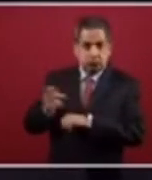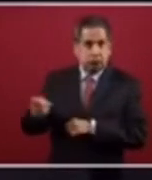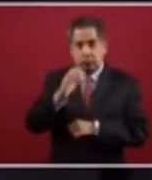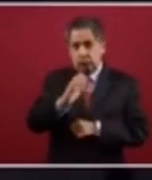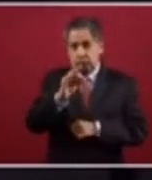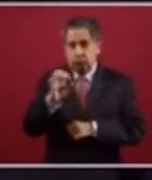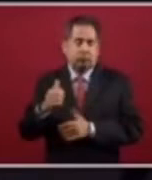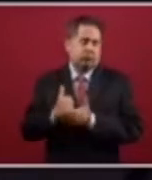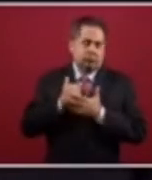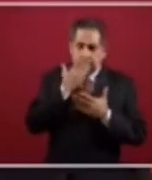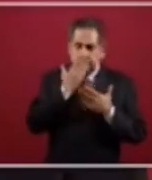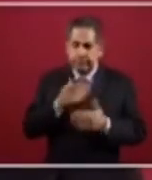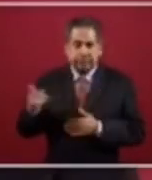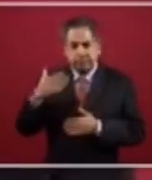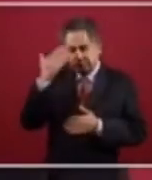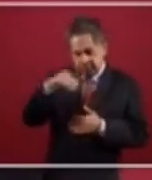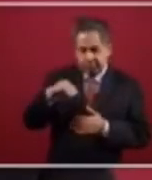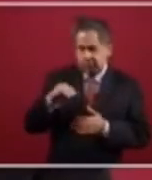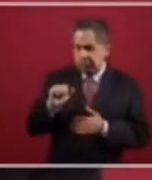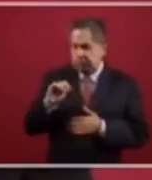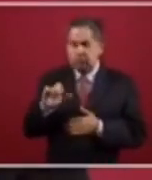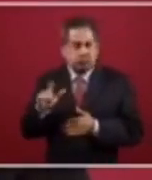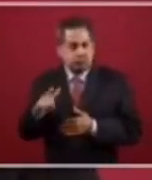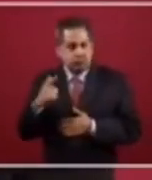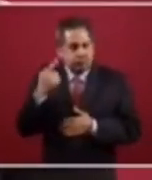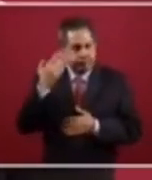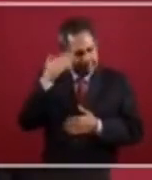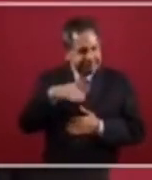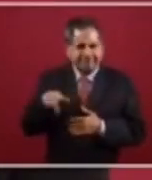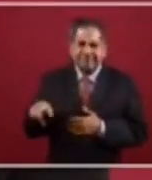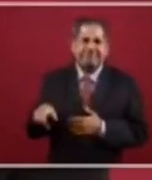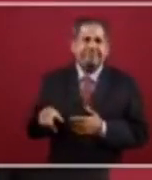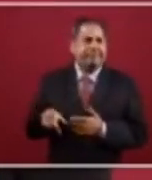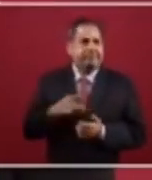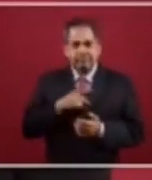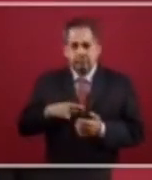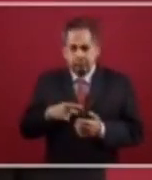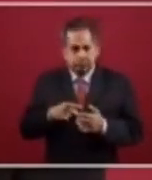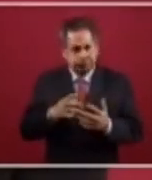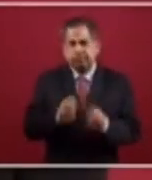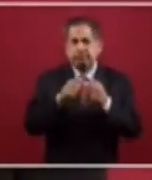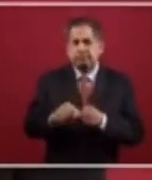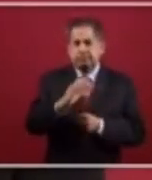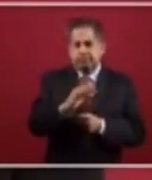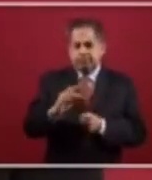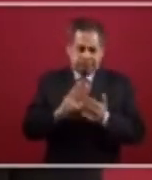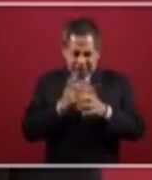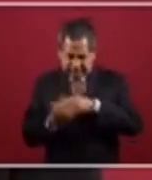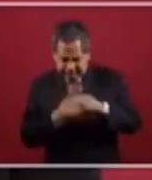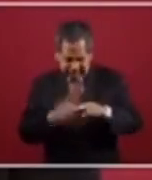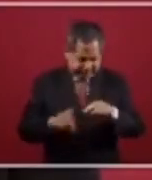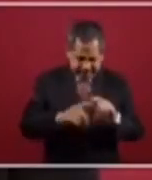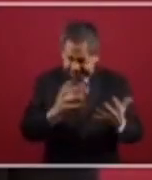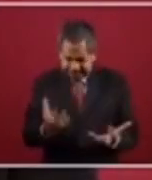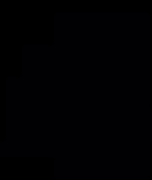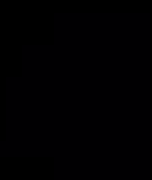Federal de Electricidad, Manuel Bartlett, porque había que recuperar la Comisión Federal de Electricidad.